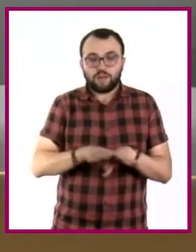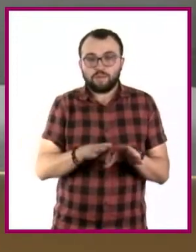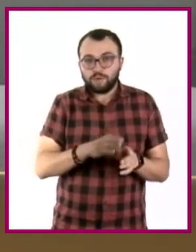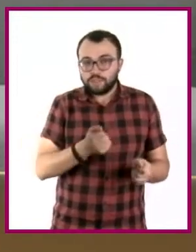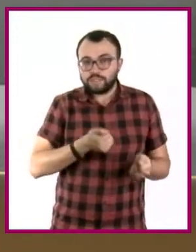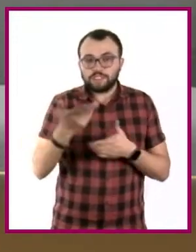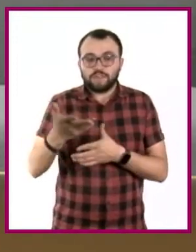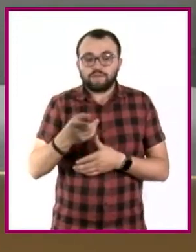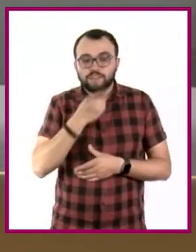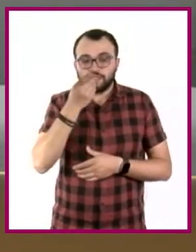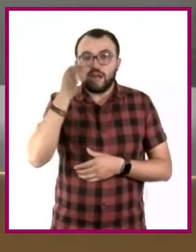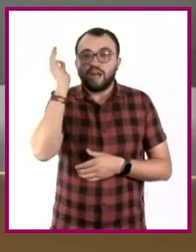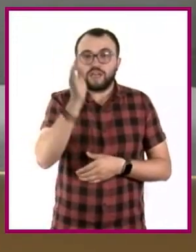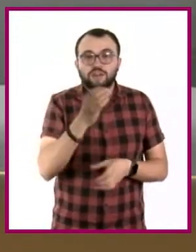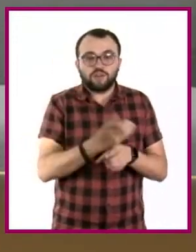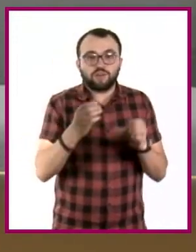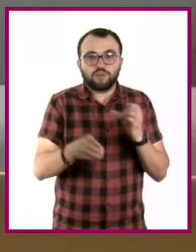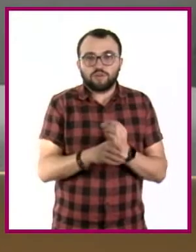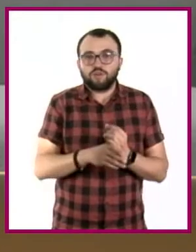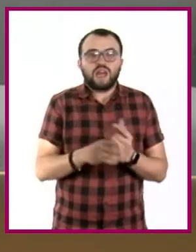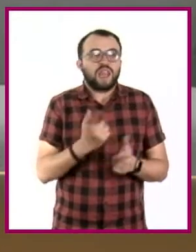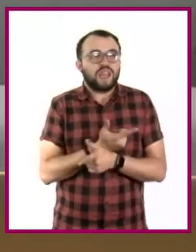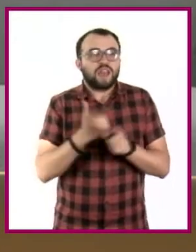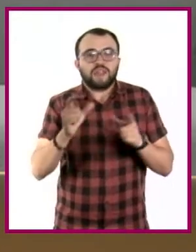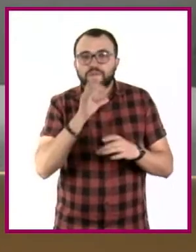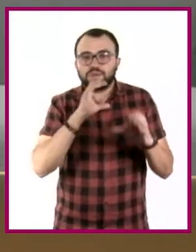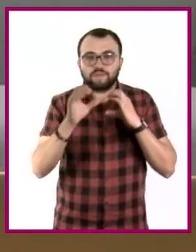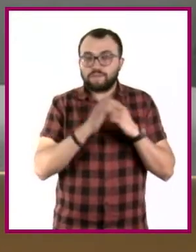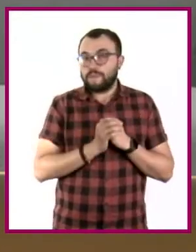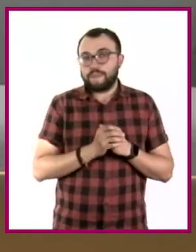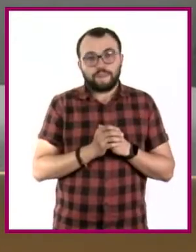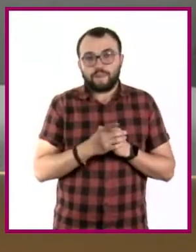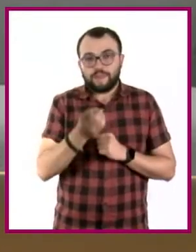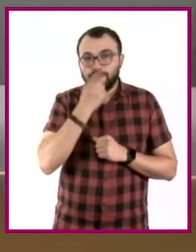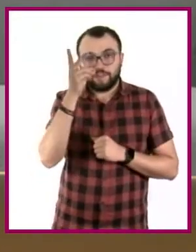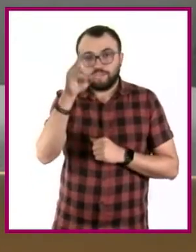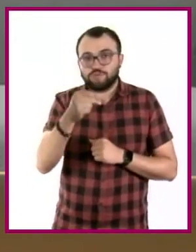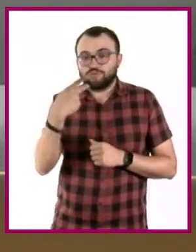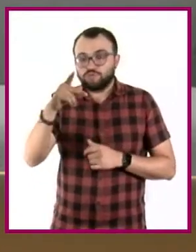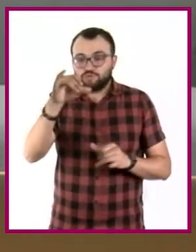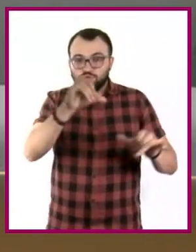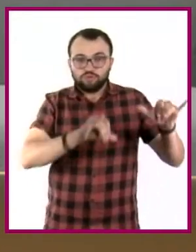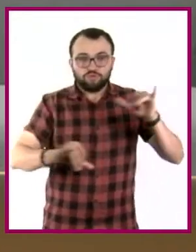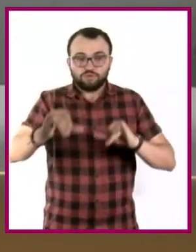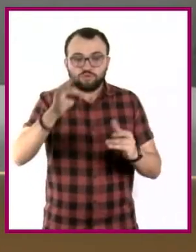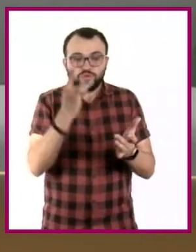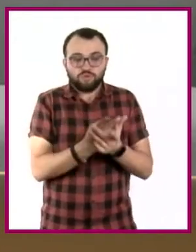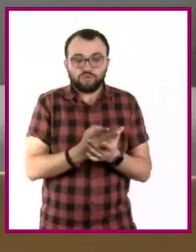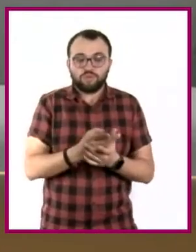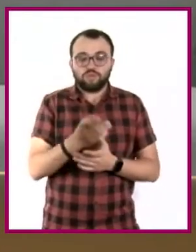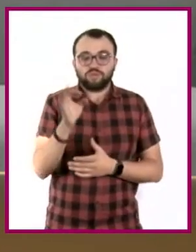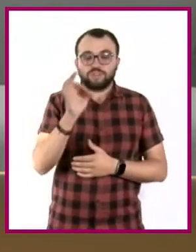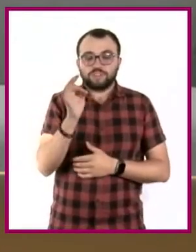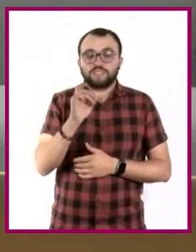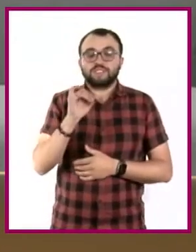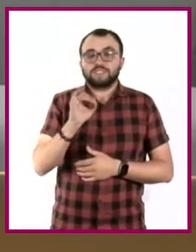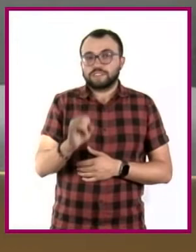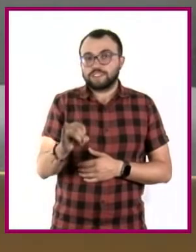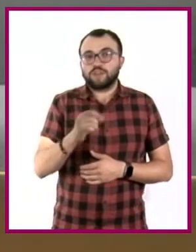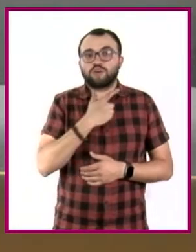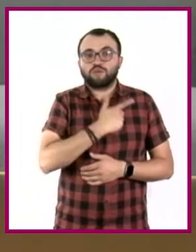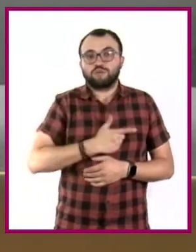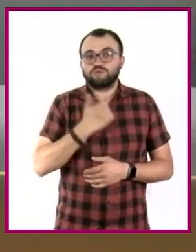a afirmaciones en cualquier situación comunicativa, cuando sus experimentos involucraban solo situaciones de gusto